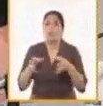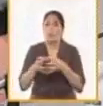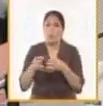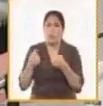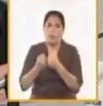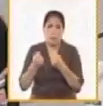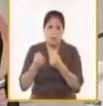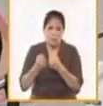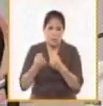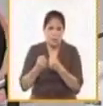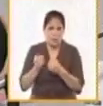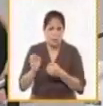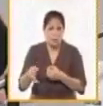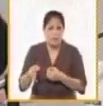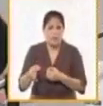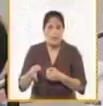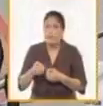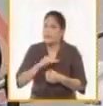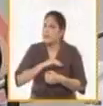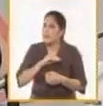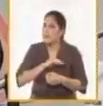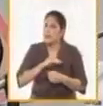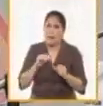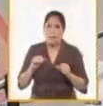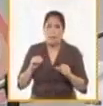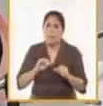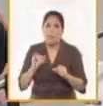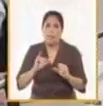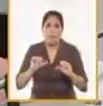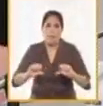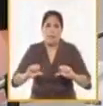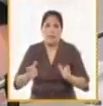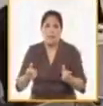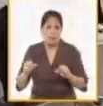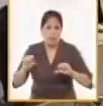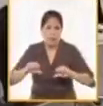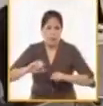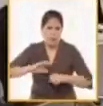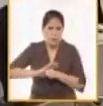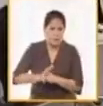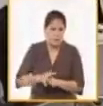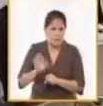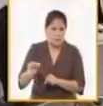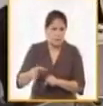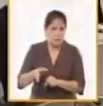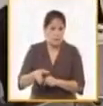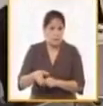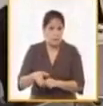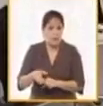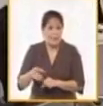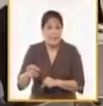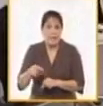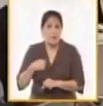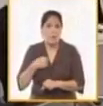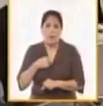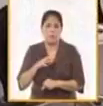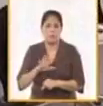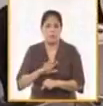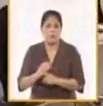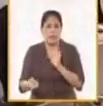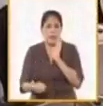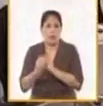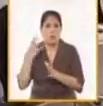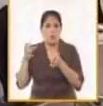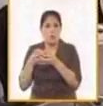propio Ledesma, estaba pero tan desacreditada que los hijos, o sea, tomaron como que la batuta, ¿no? Y se creó como una nueva